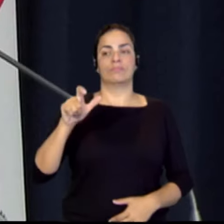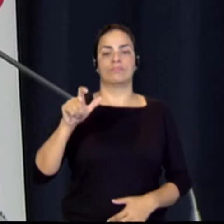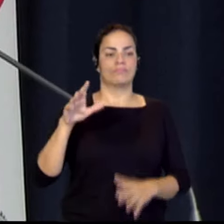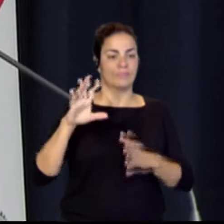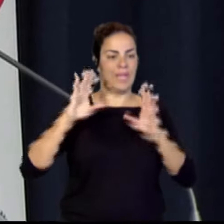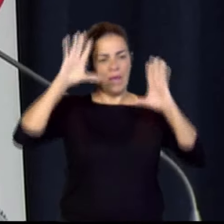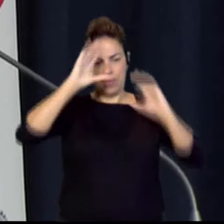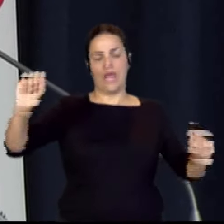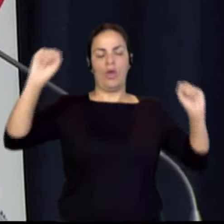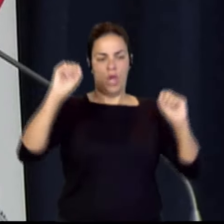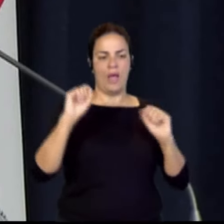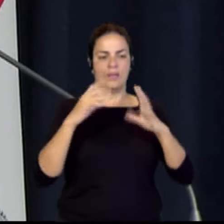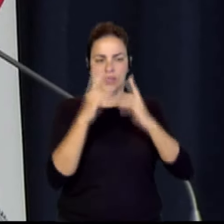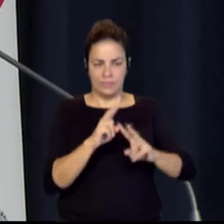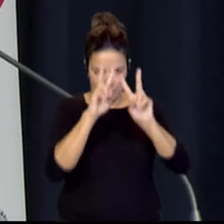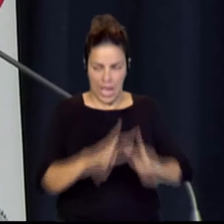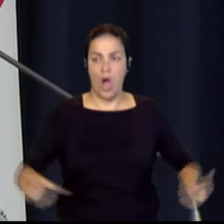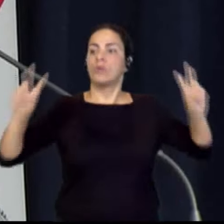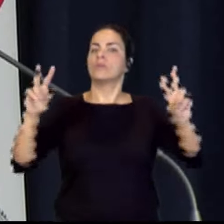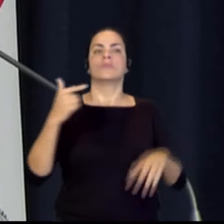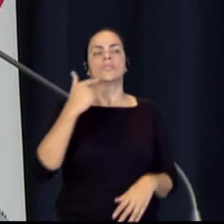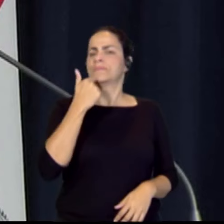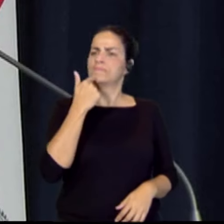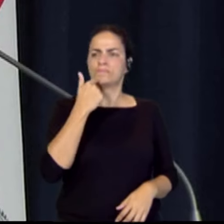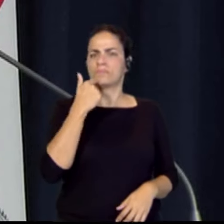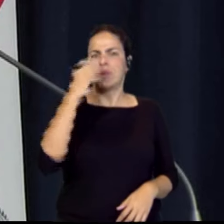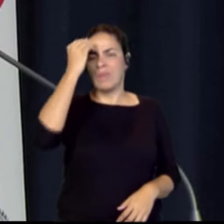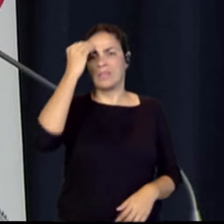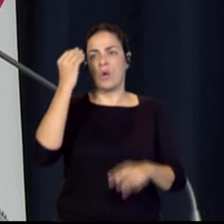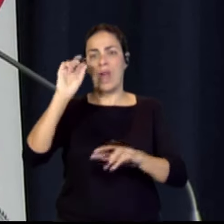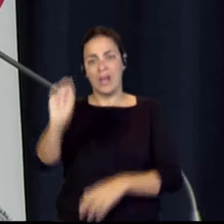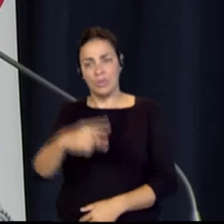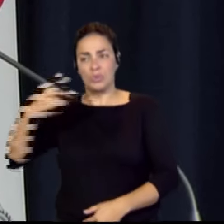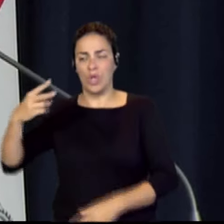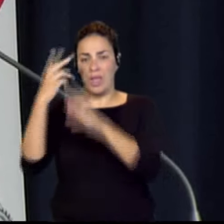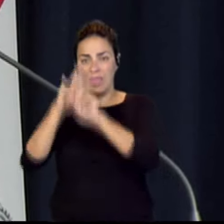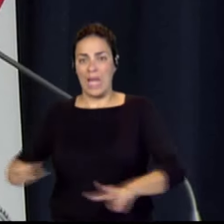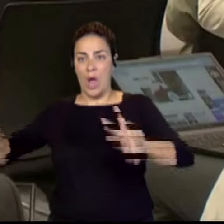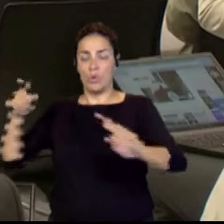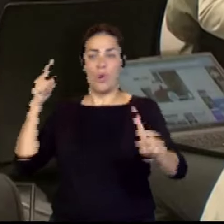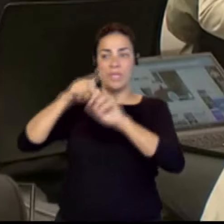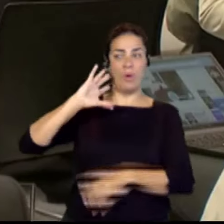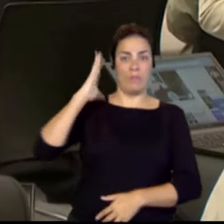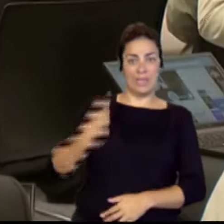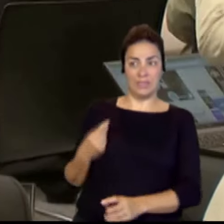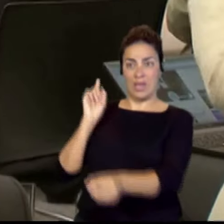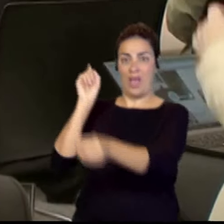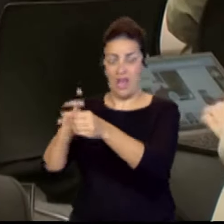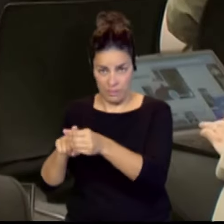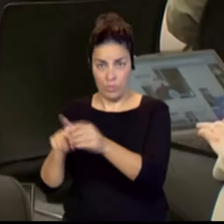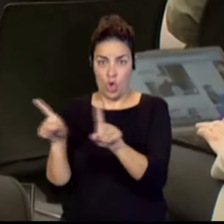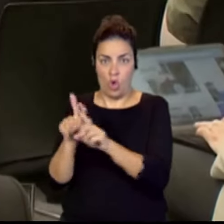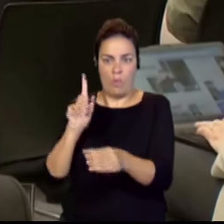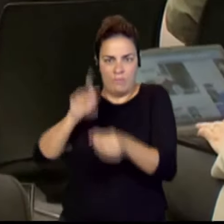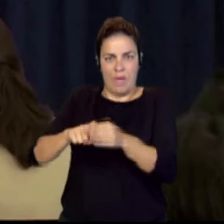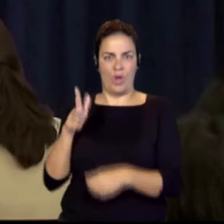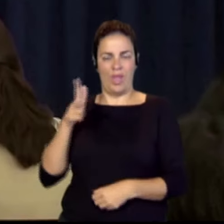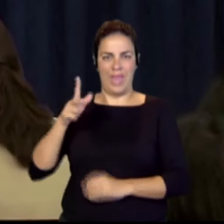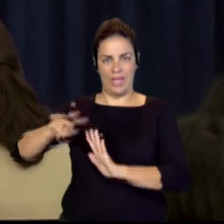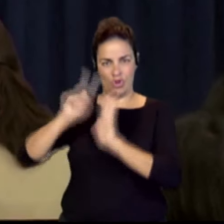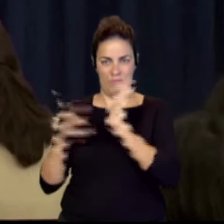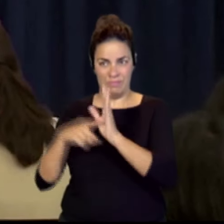Greenfield afirmó que no veía el que una resolución de la ONU para que Palestina formara parte como miembro de pleno derecho de este organismo